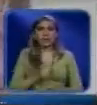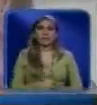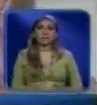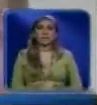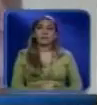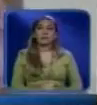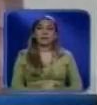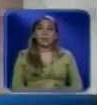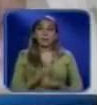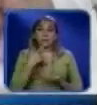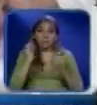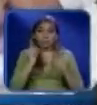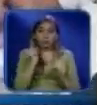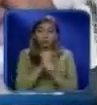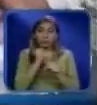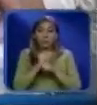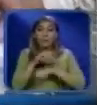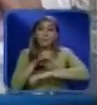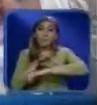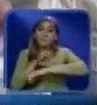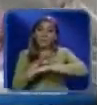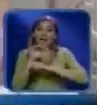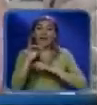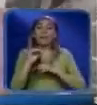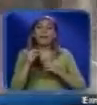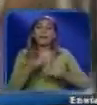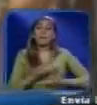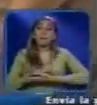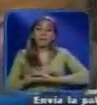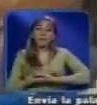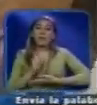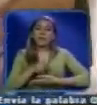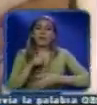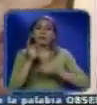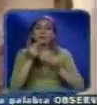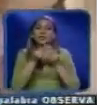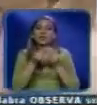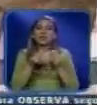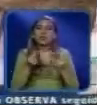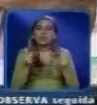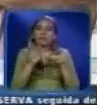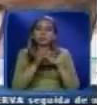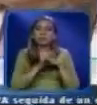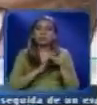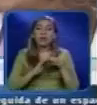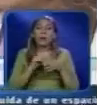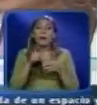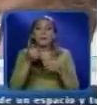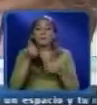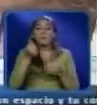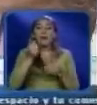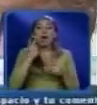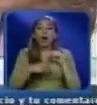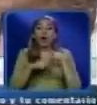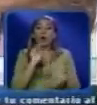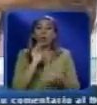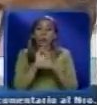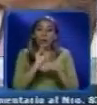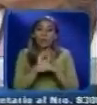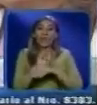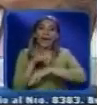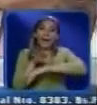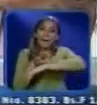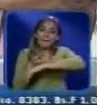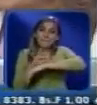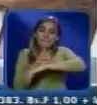adecuado funcionamiento, la delicada piel del bebé requiere productos suaves. Deben ser productos que sean hipoalergénicos, muy